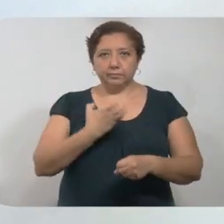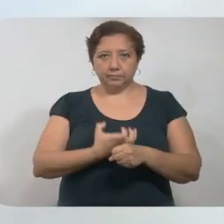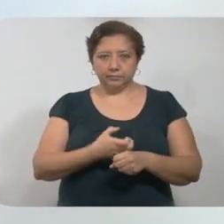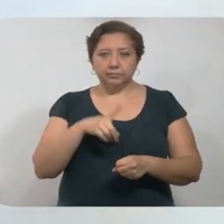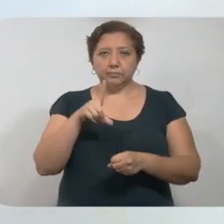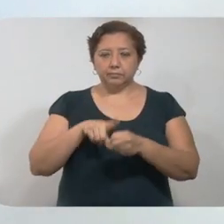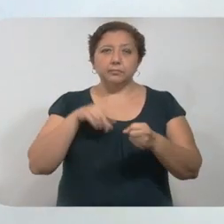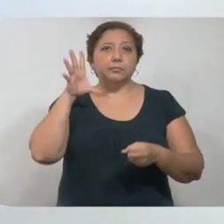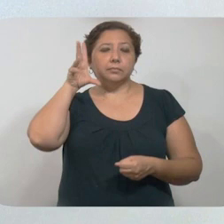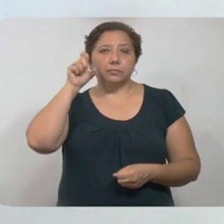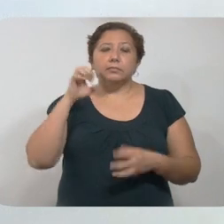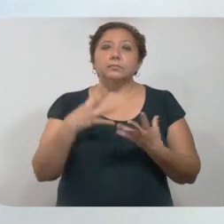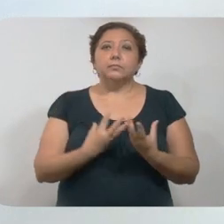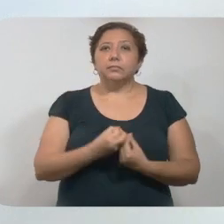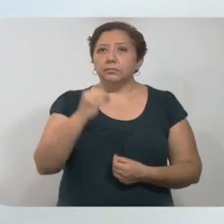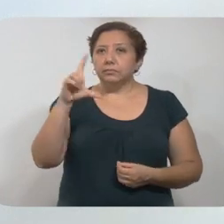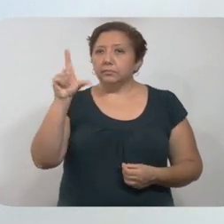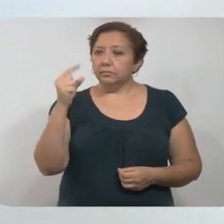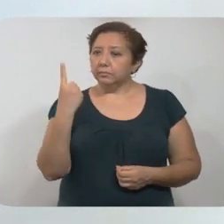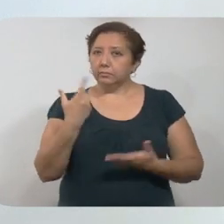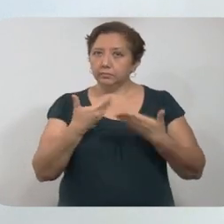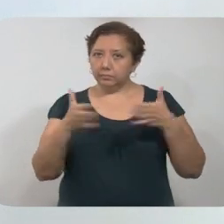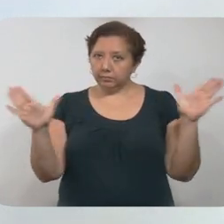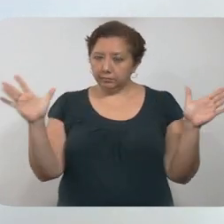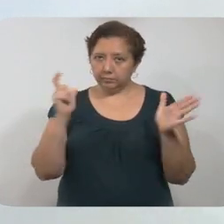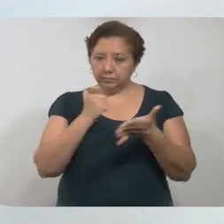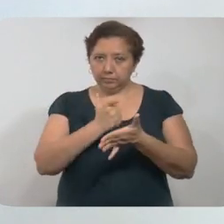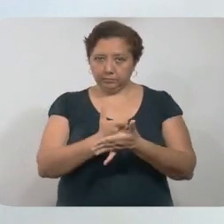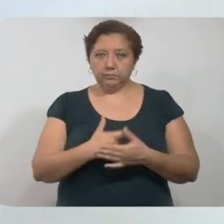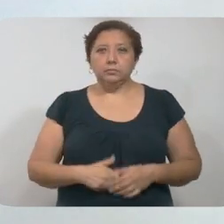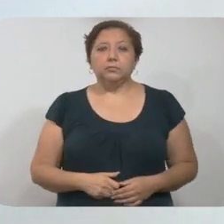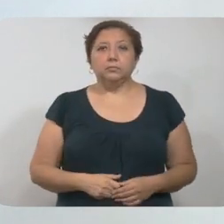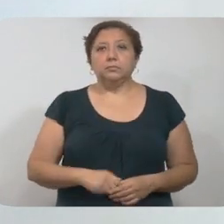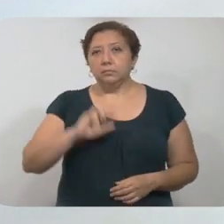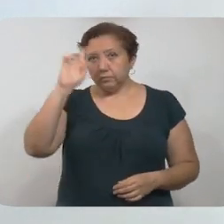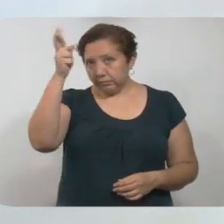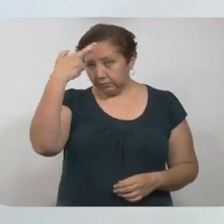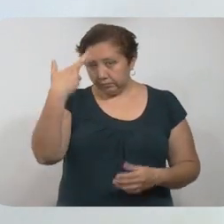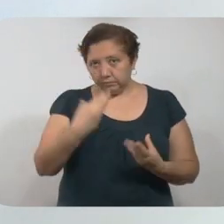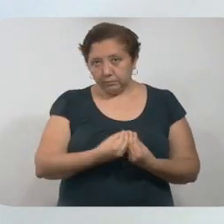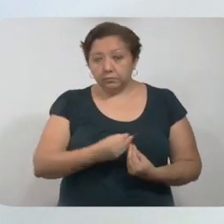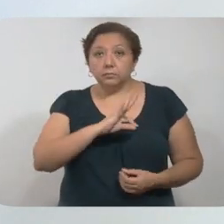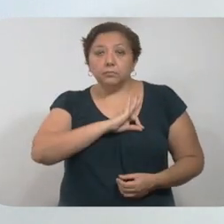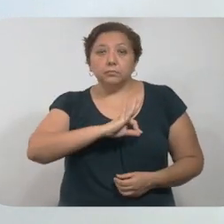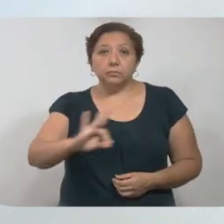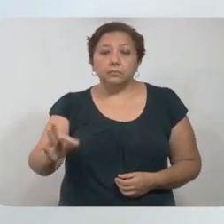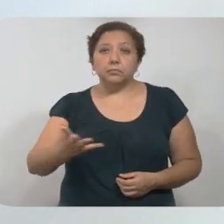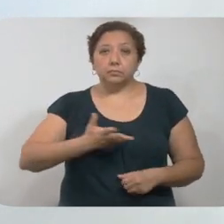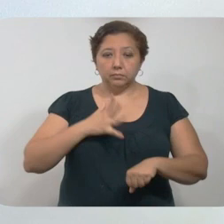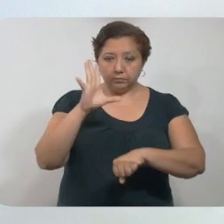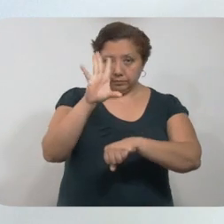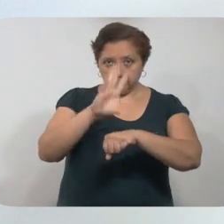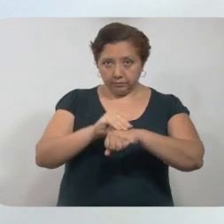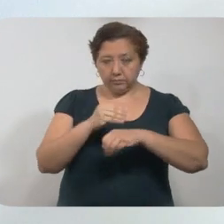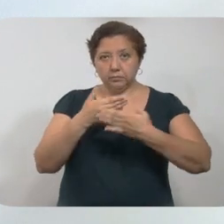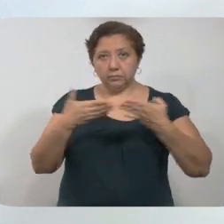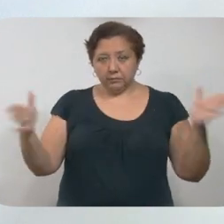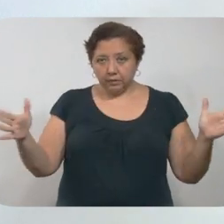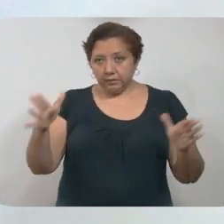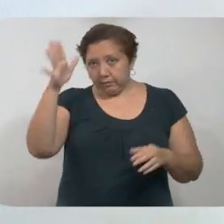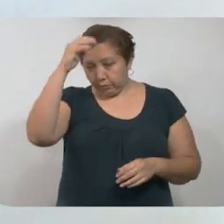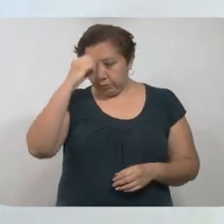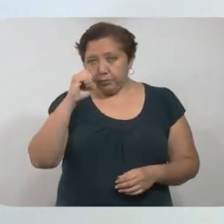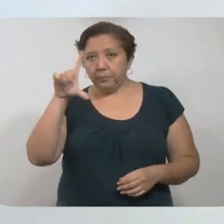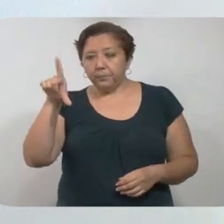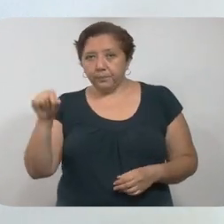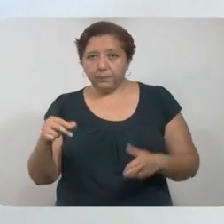está en naranja. Estamos en la ola 1 de la reapertura económica. Les recordamos que para poder contar con permiso de reapertura de acuerdo